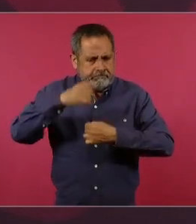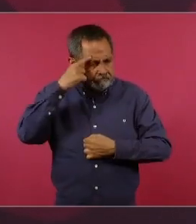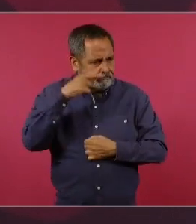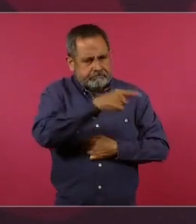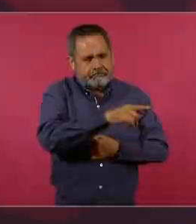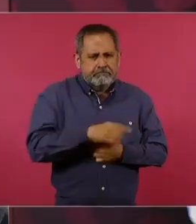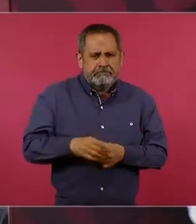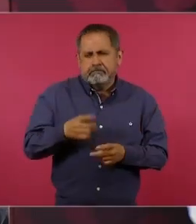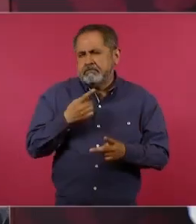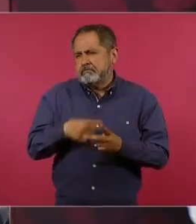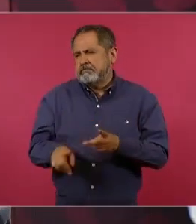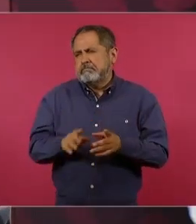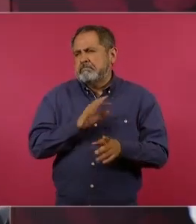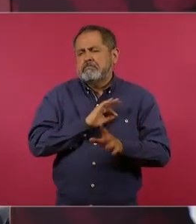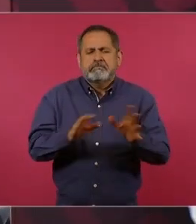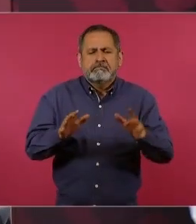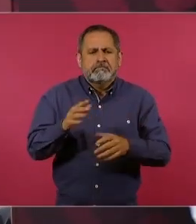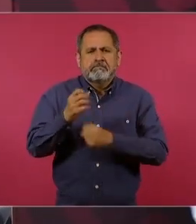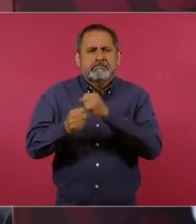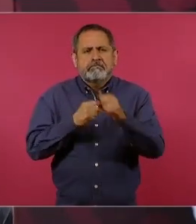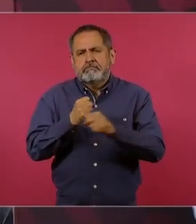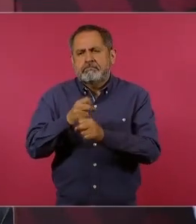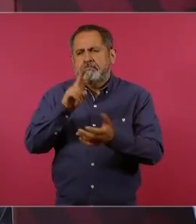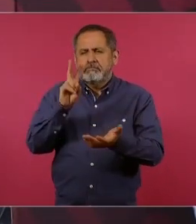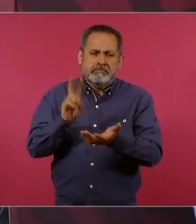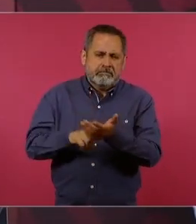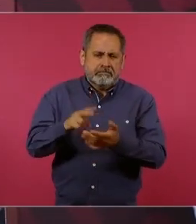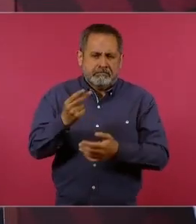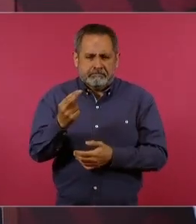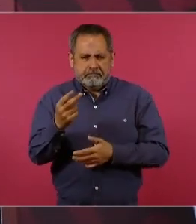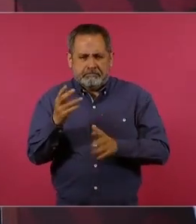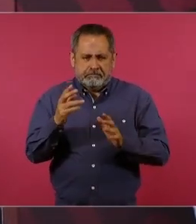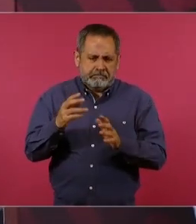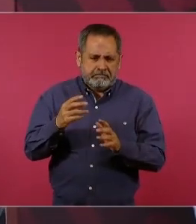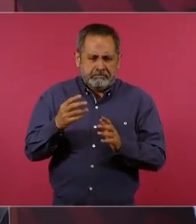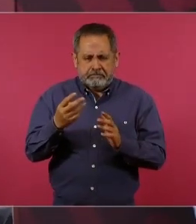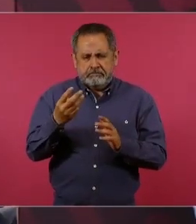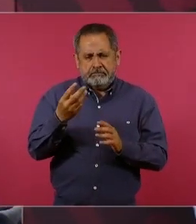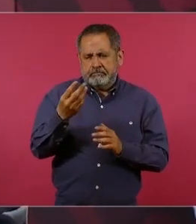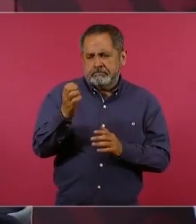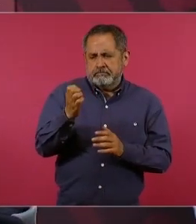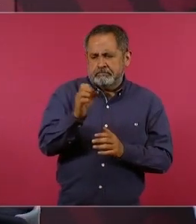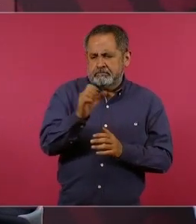al principio del año, el primer trimestre,